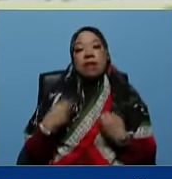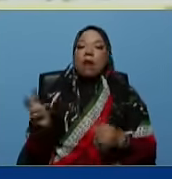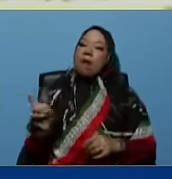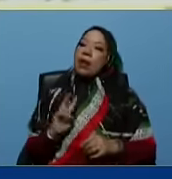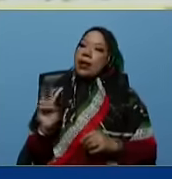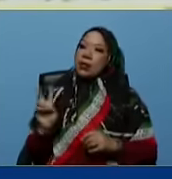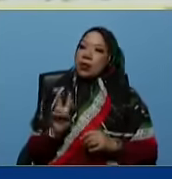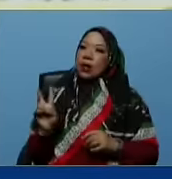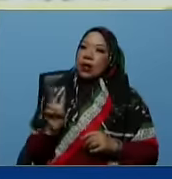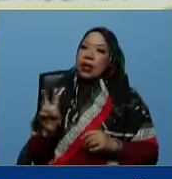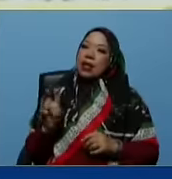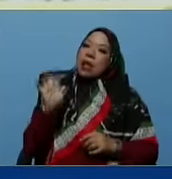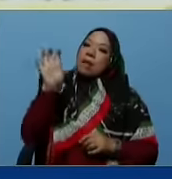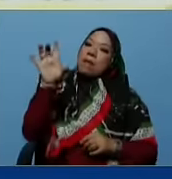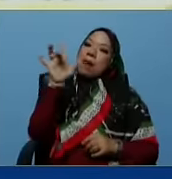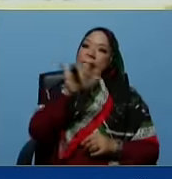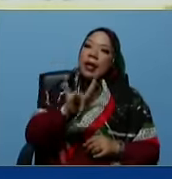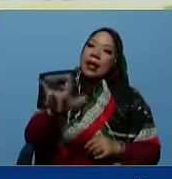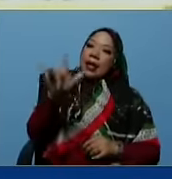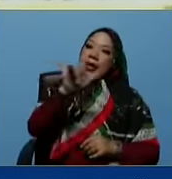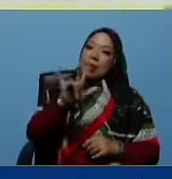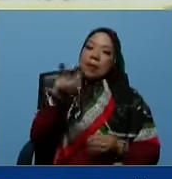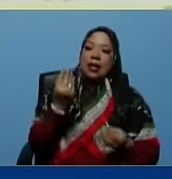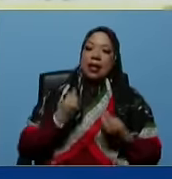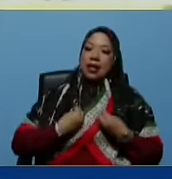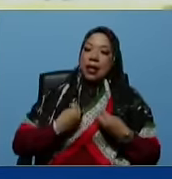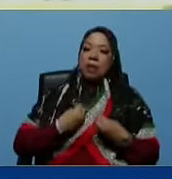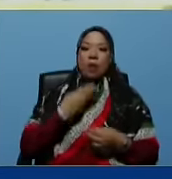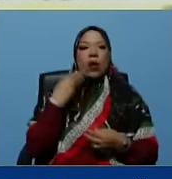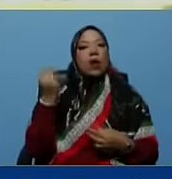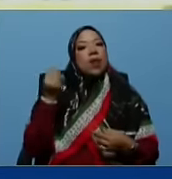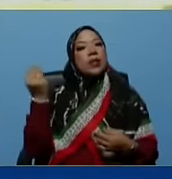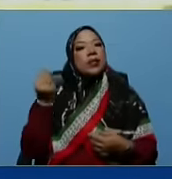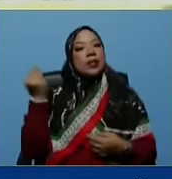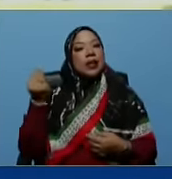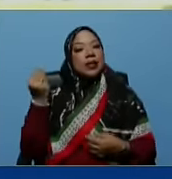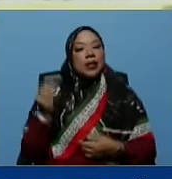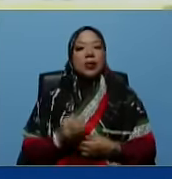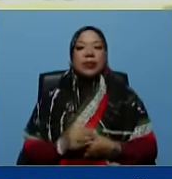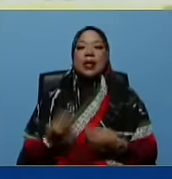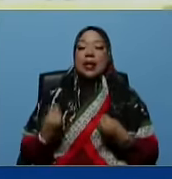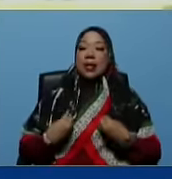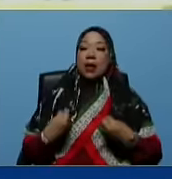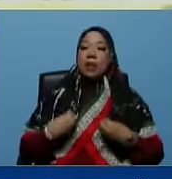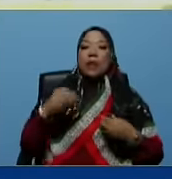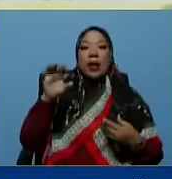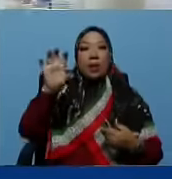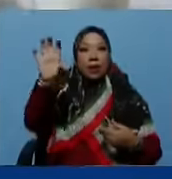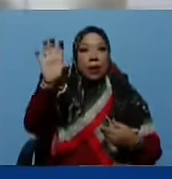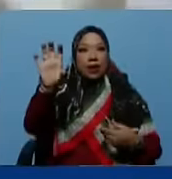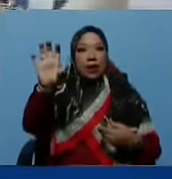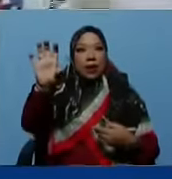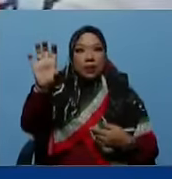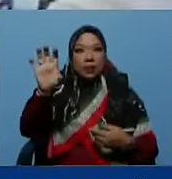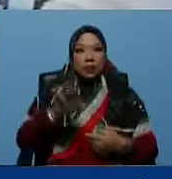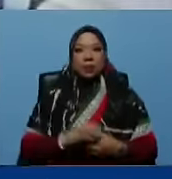Venezuela, mi patria querida! ¡Que viva la juventud! ¡Que viva la patria!